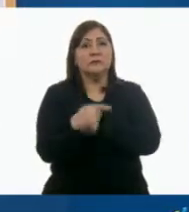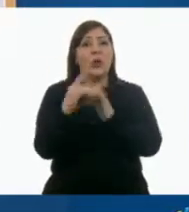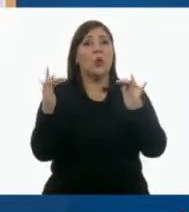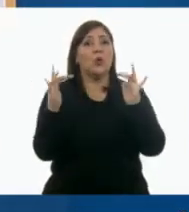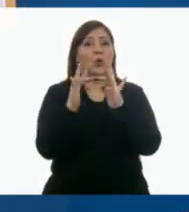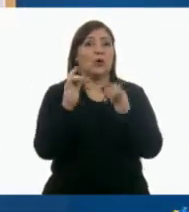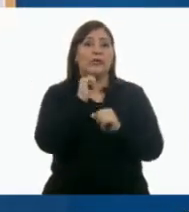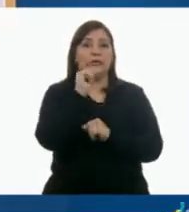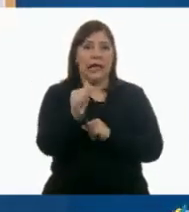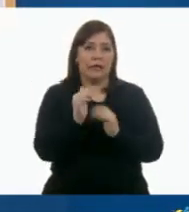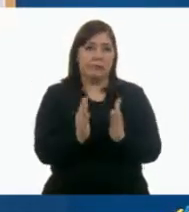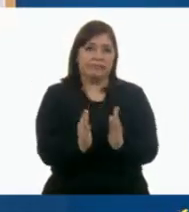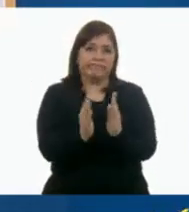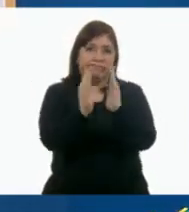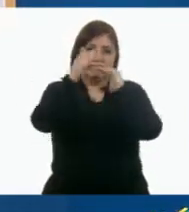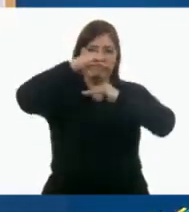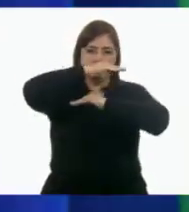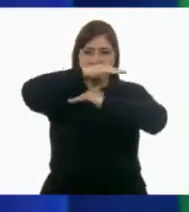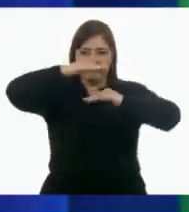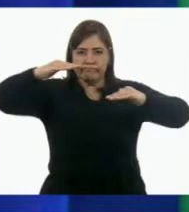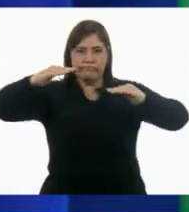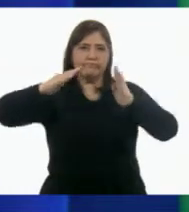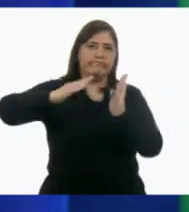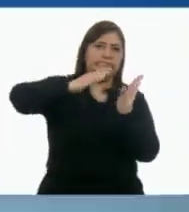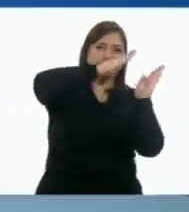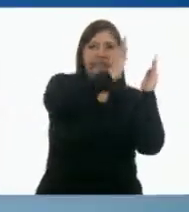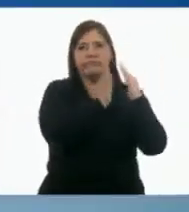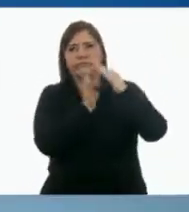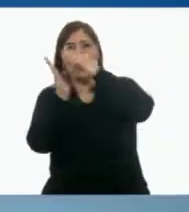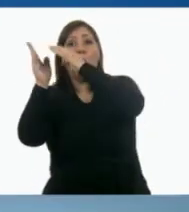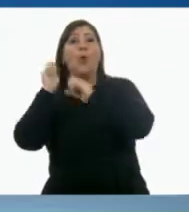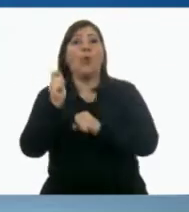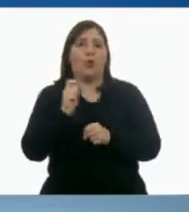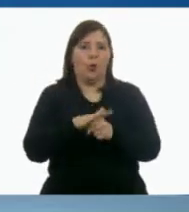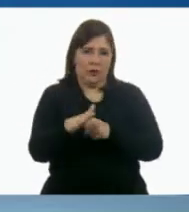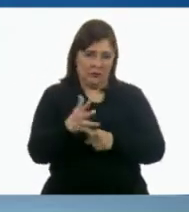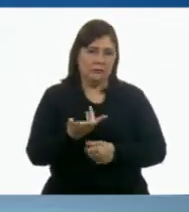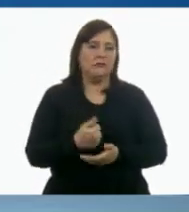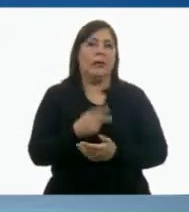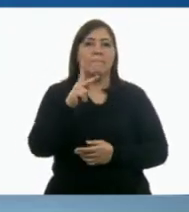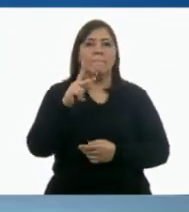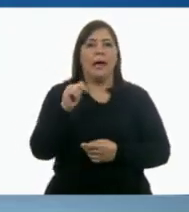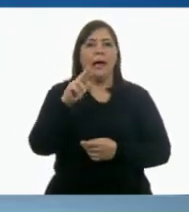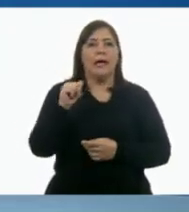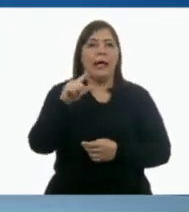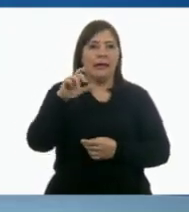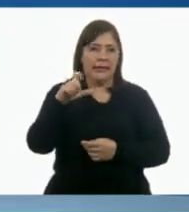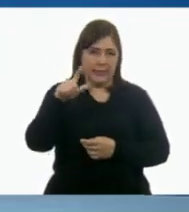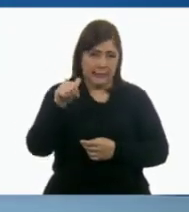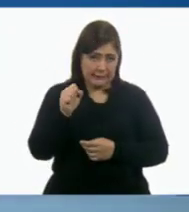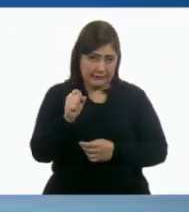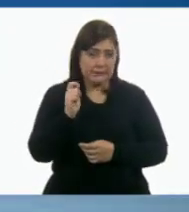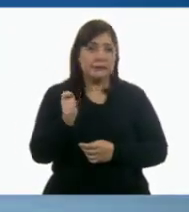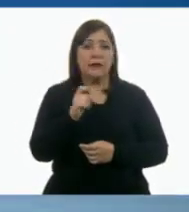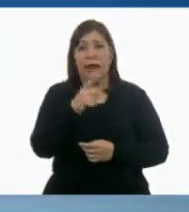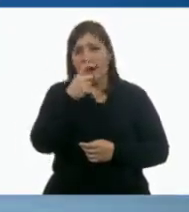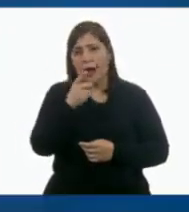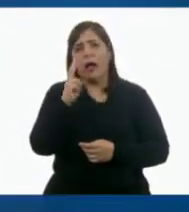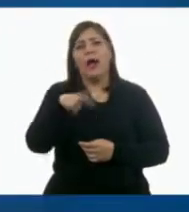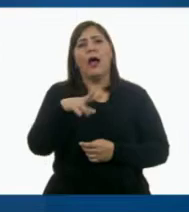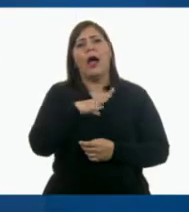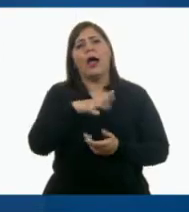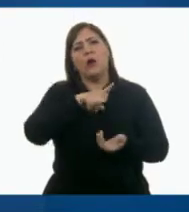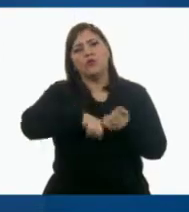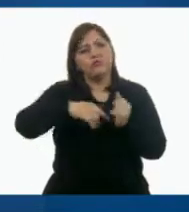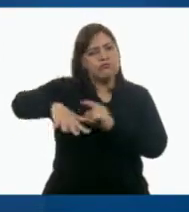tocan. Esas líneas son, Paralela. Paralelas. y esas líneas paralelas también habíamos dicho que existen en todo lo que